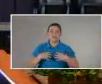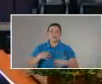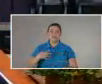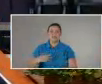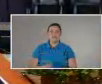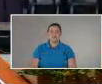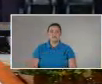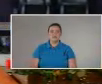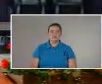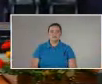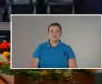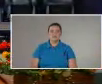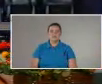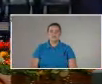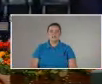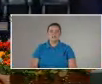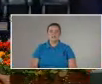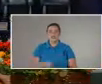Y aprendemos a llorar.